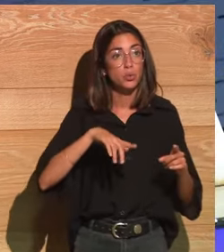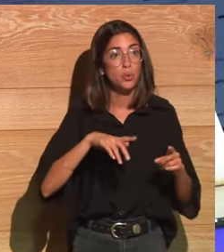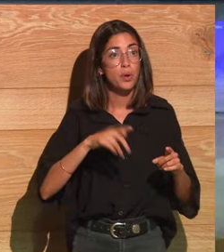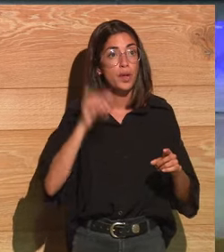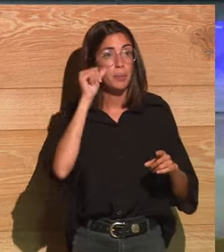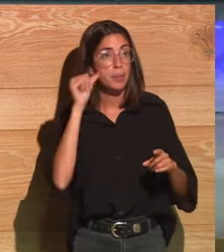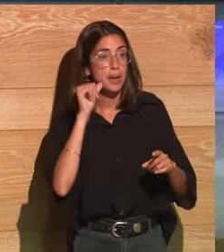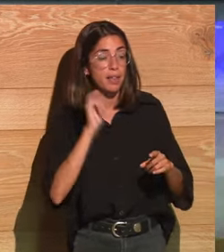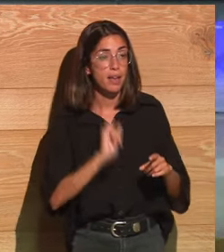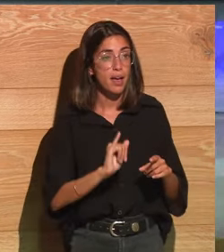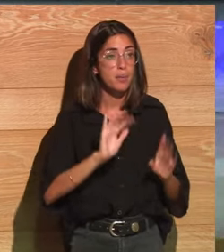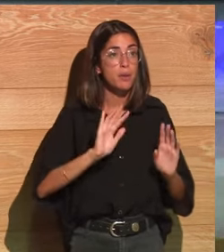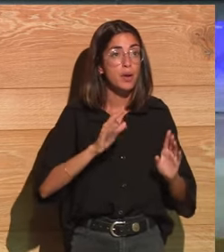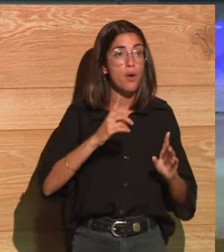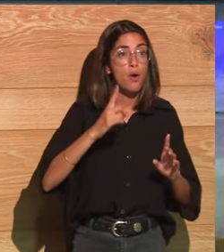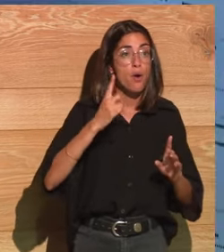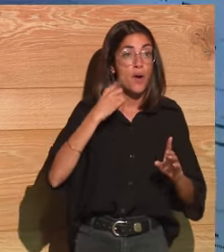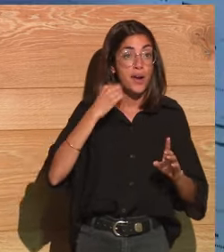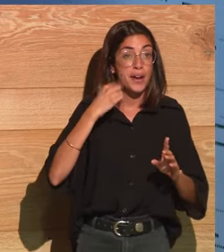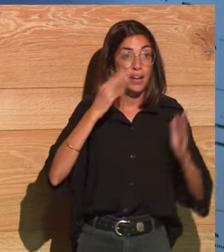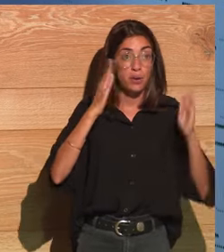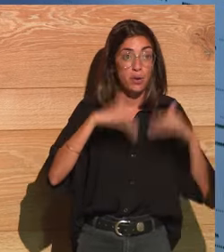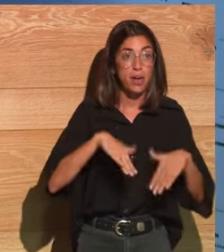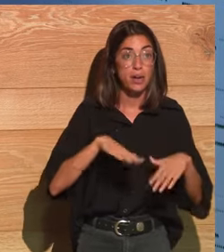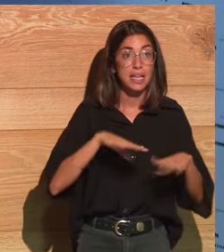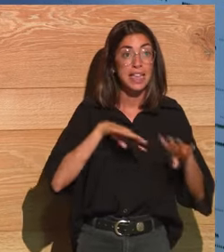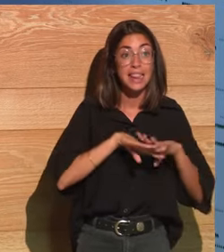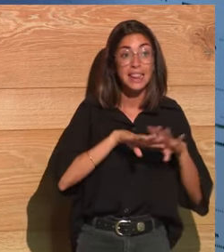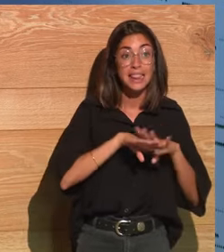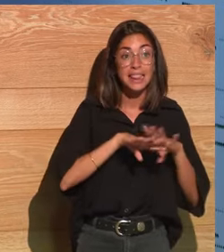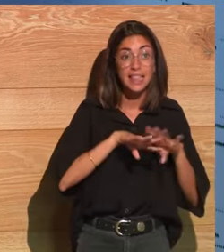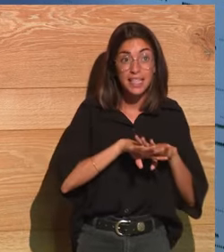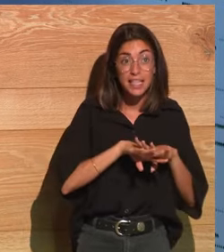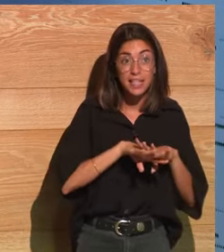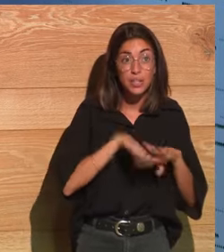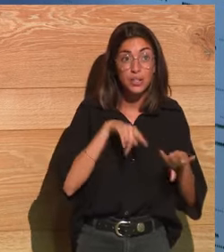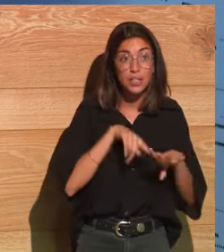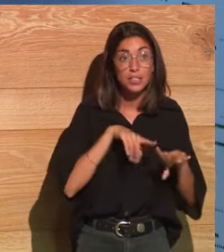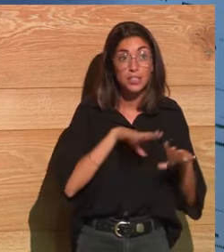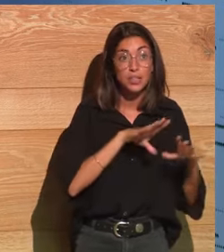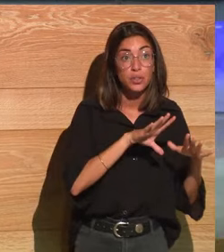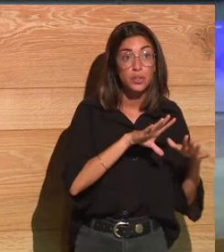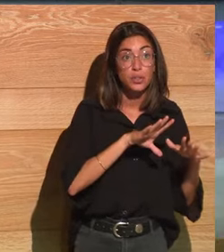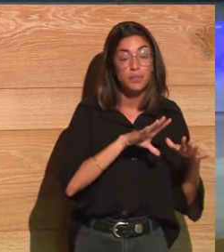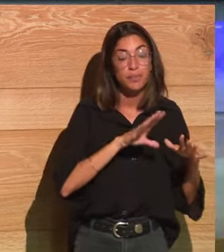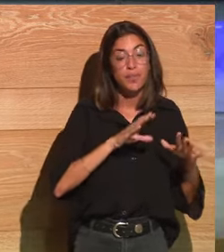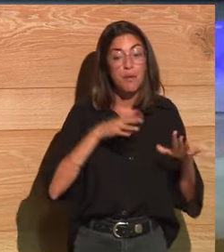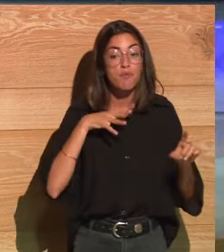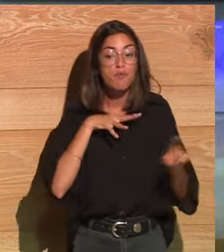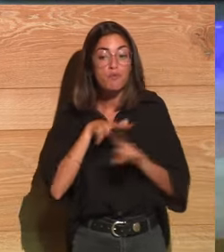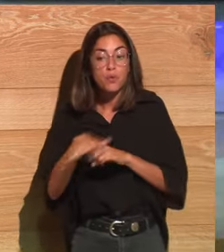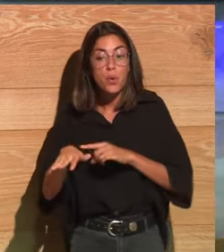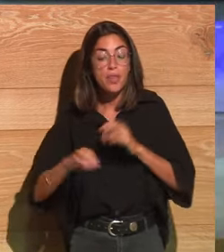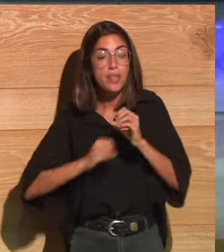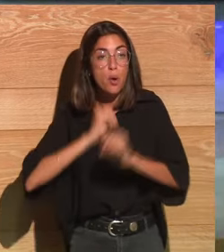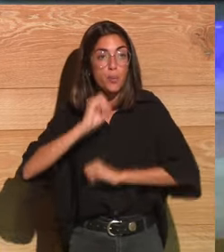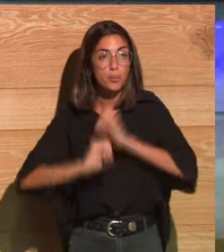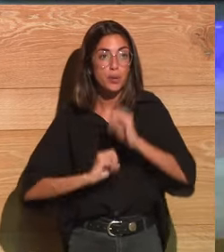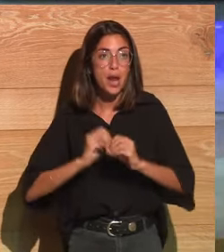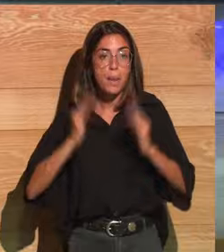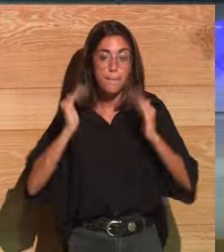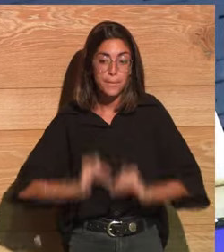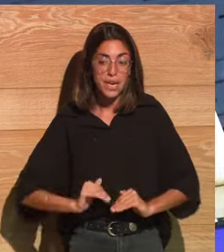tienes una regla, esos tejidos, como el tejido mamario, están menos sujetos a esa influencia hormonal, menos no. estimulados. Entonces, una mujer que